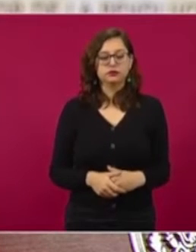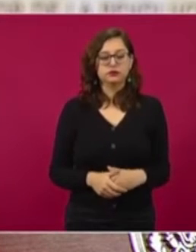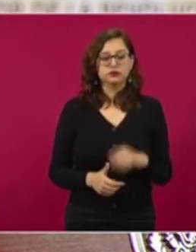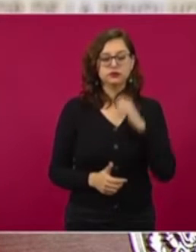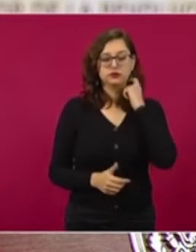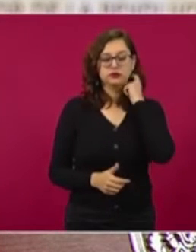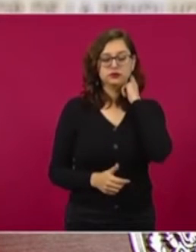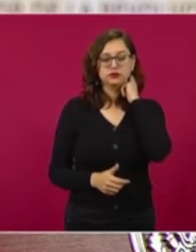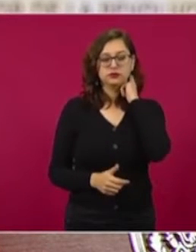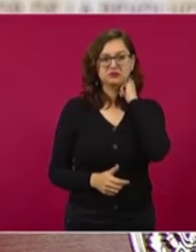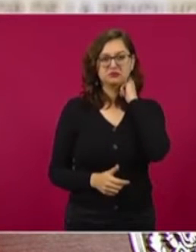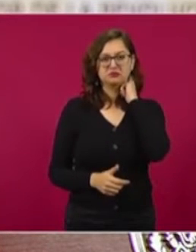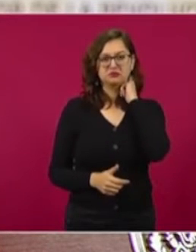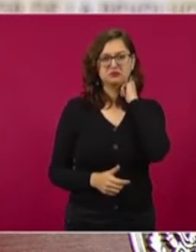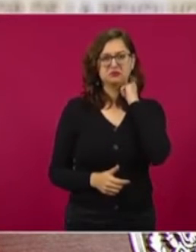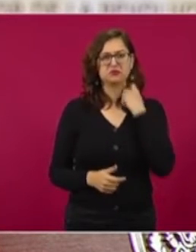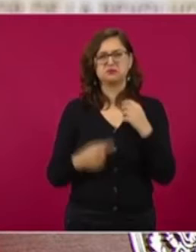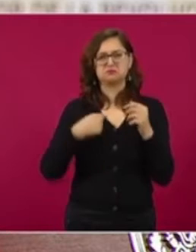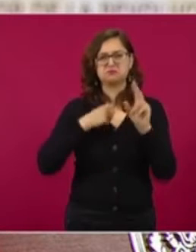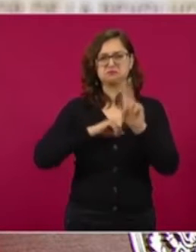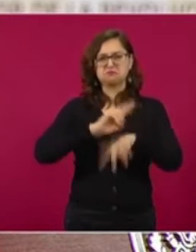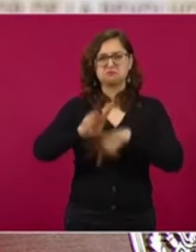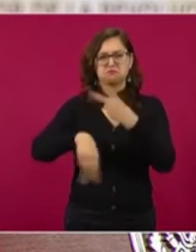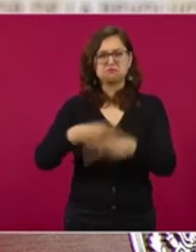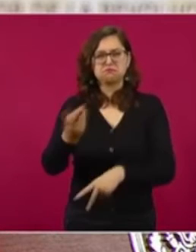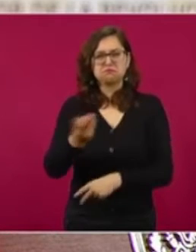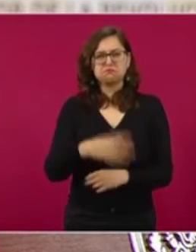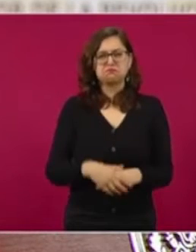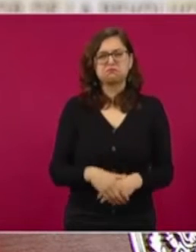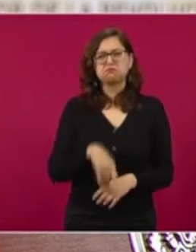No tengo pensado ir, por eso fue